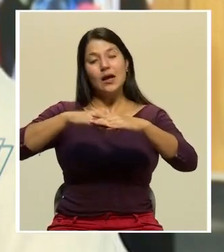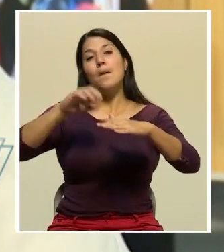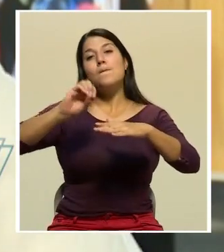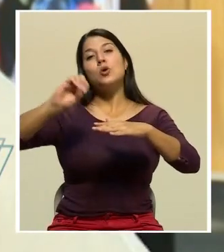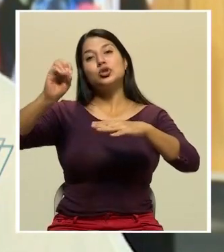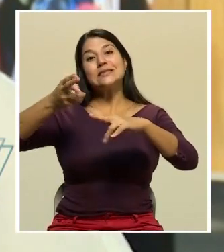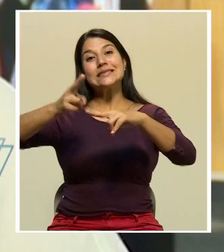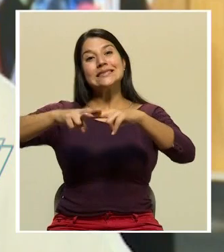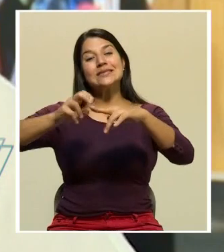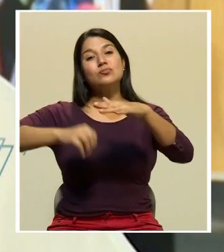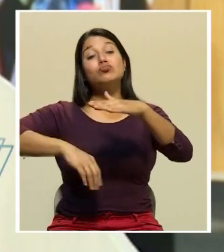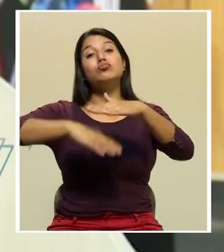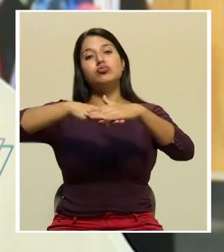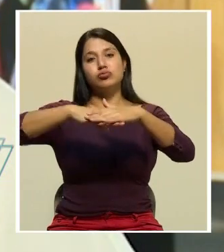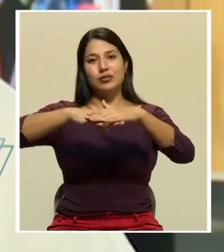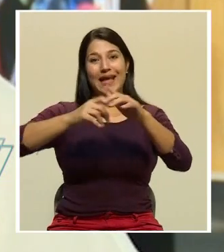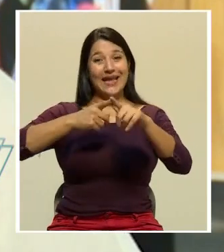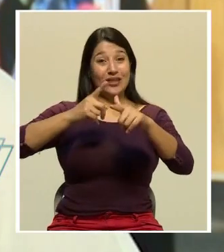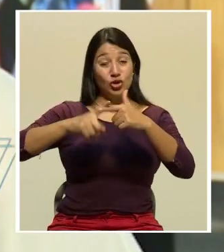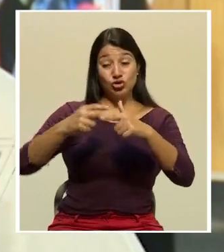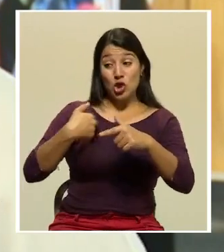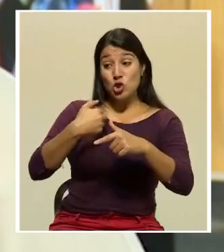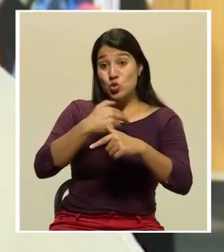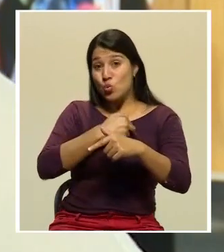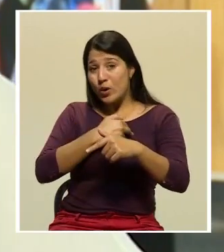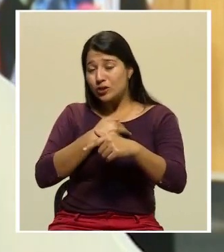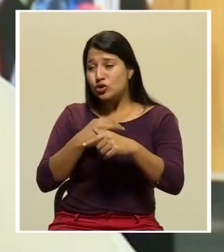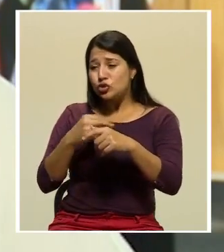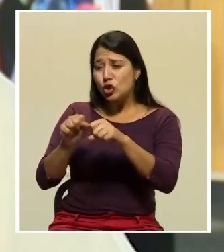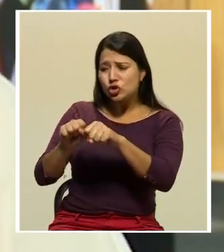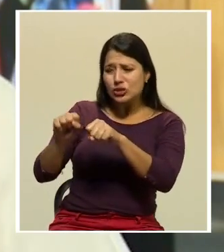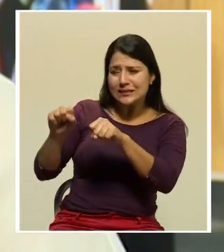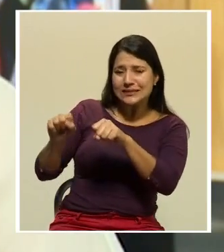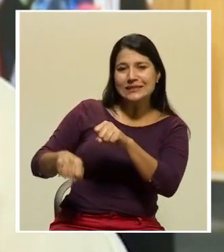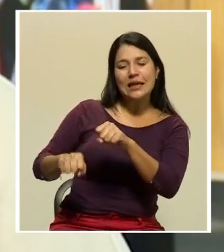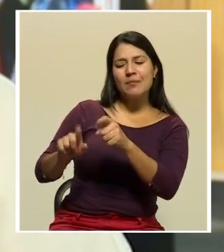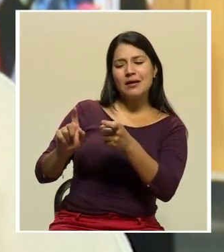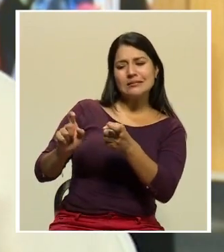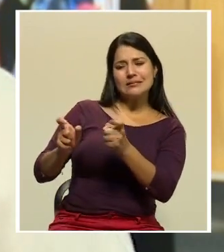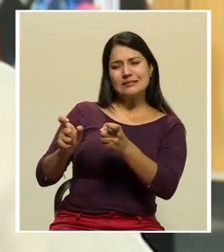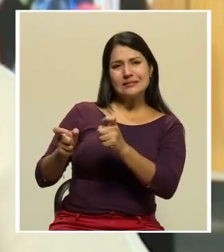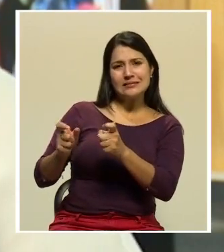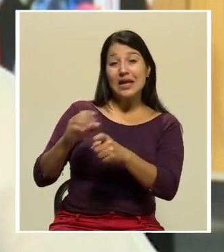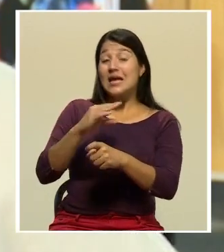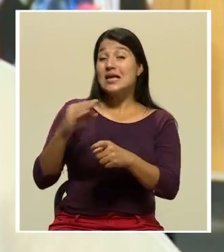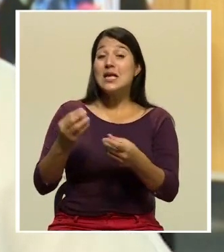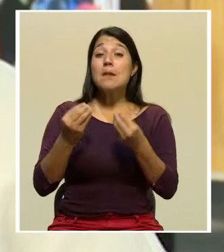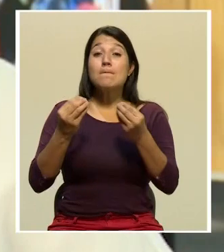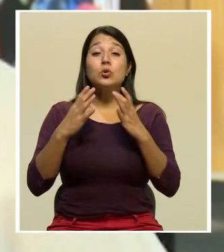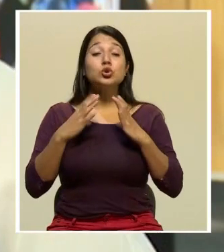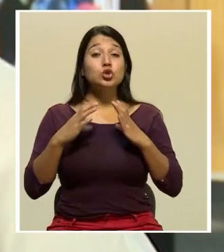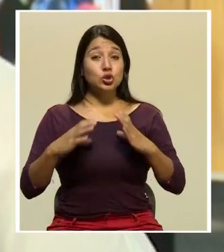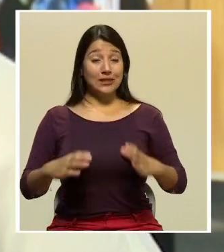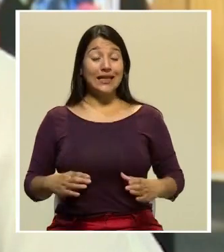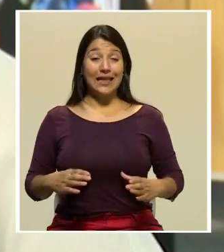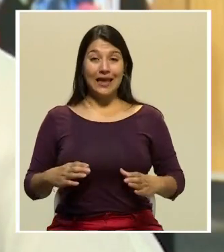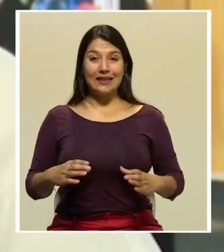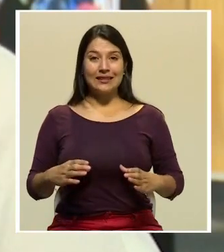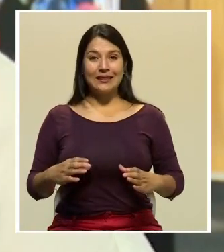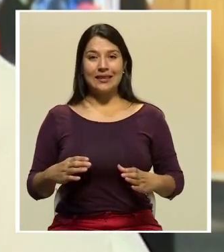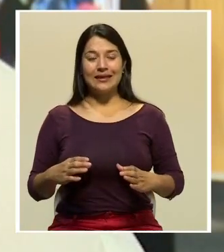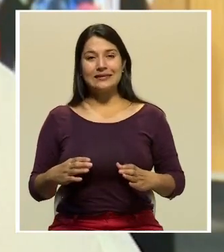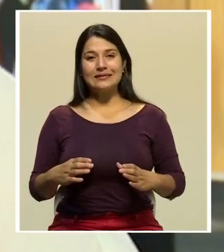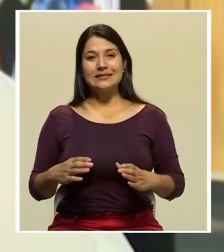modelo de negocios que tenemos hay que ajustarlo y que hay algún perfil de clientes que por el costo que estás manejando de esa plataforma